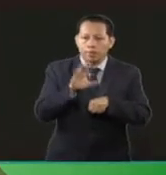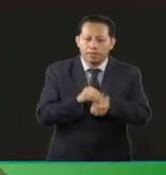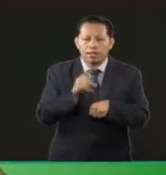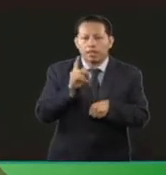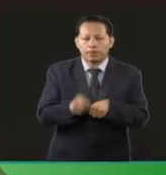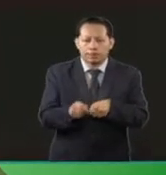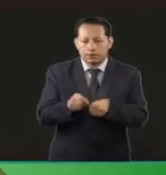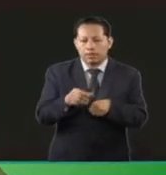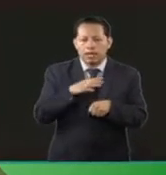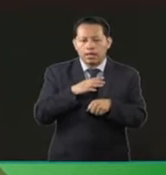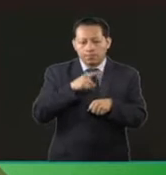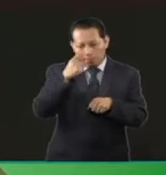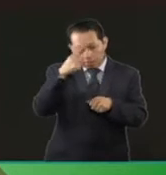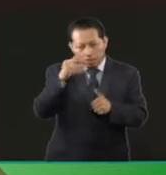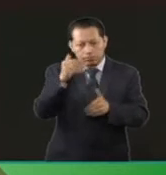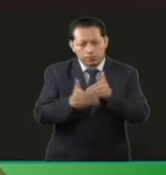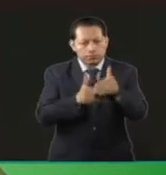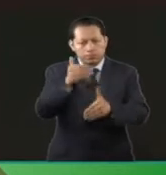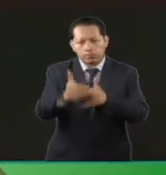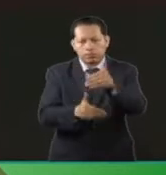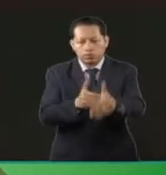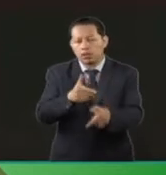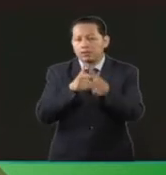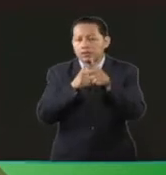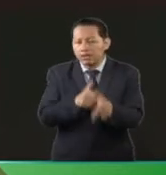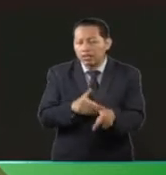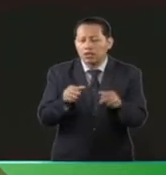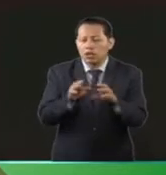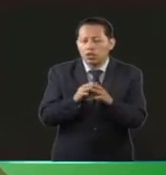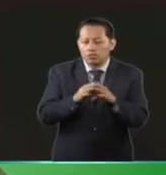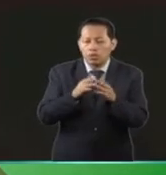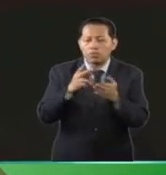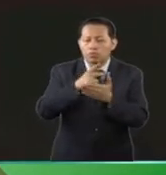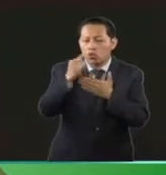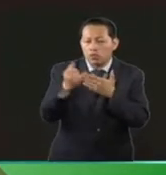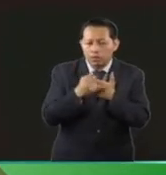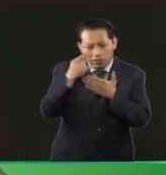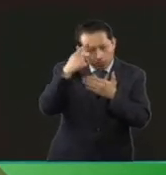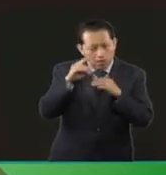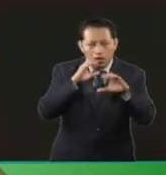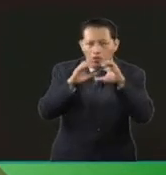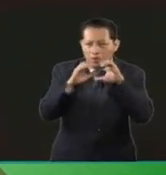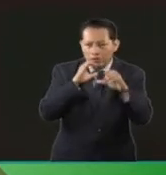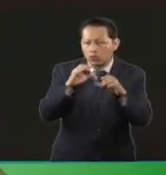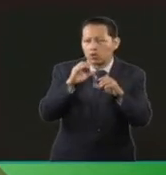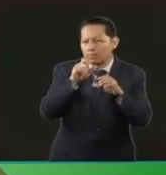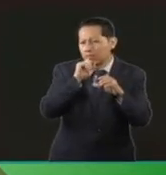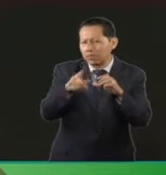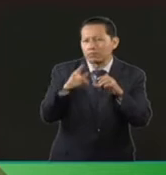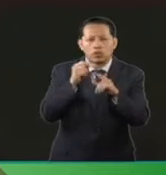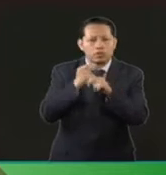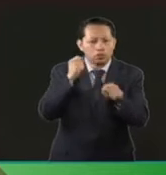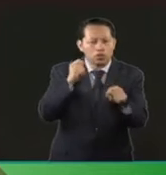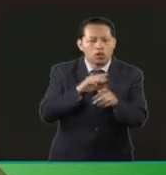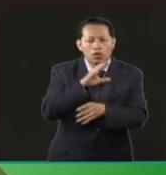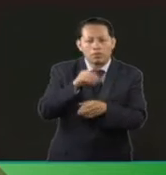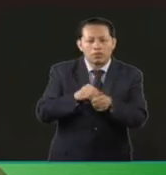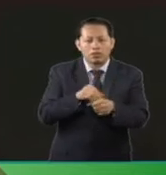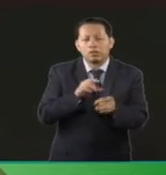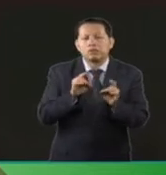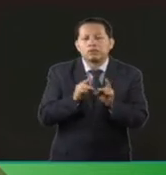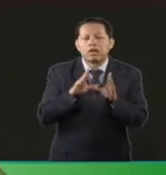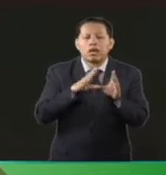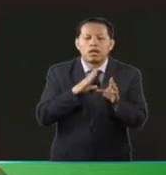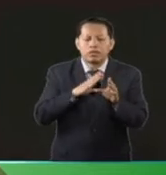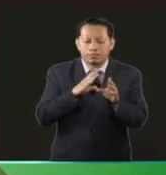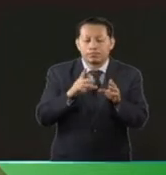En nombre del Progreso se sigan desarrollando proyectos de comunicación y Transporte donde se cometan actos